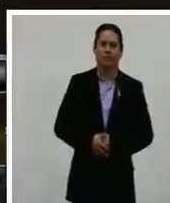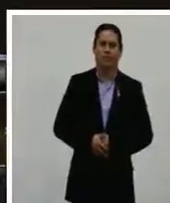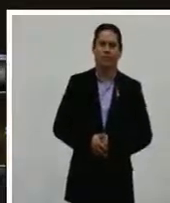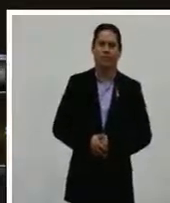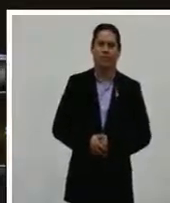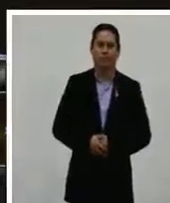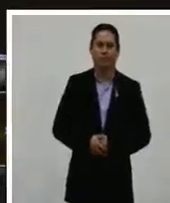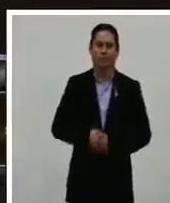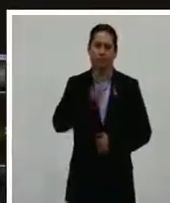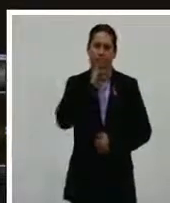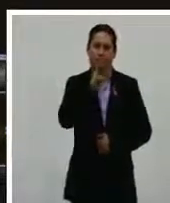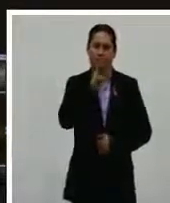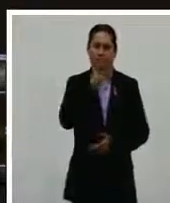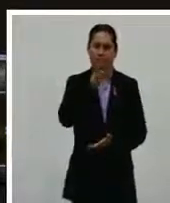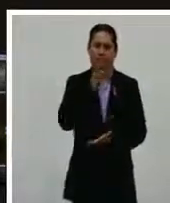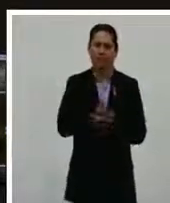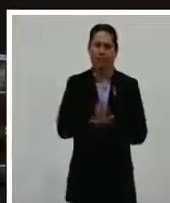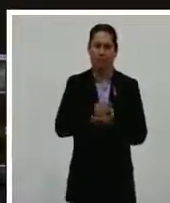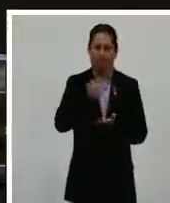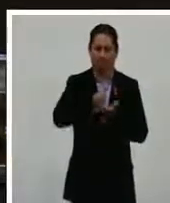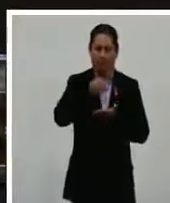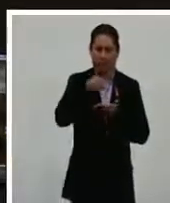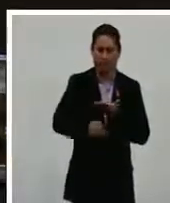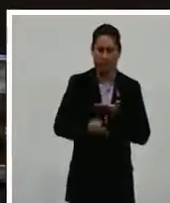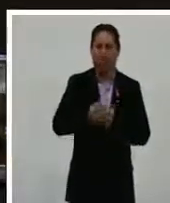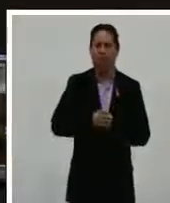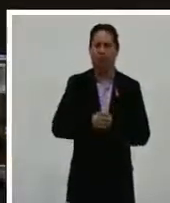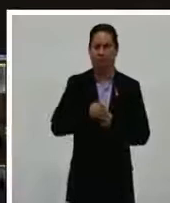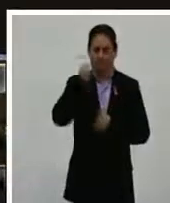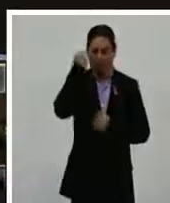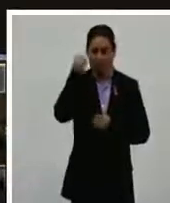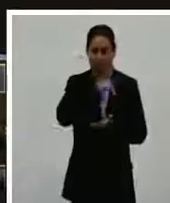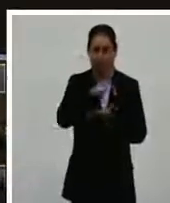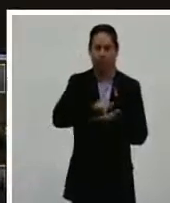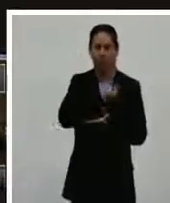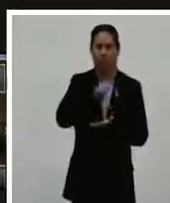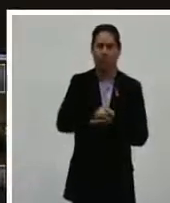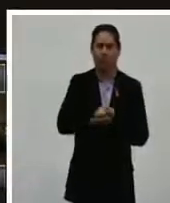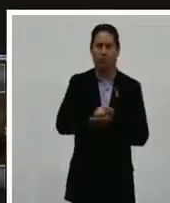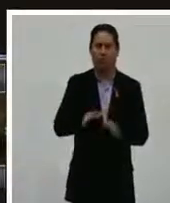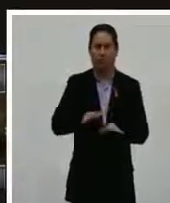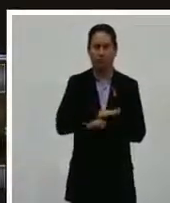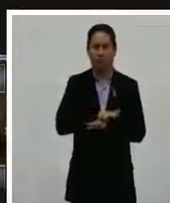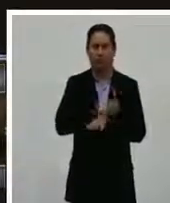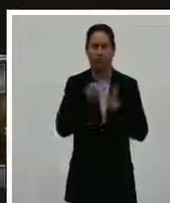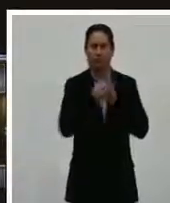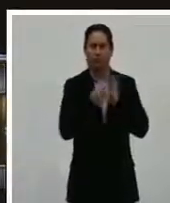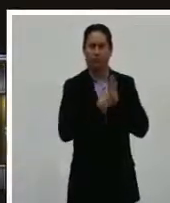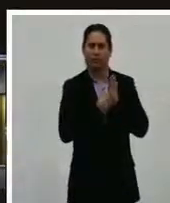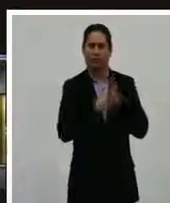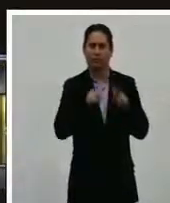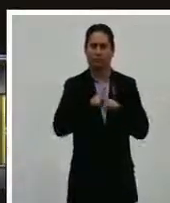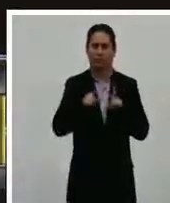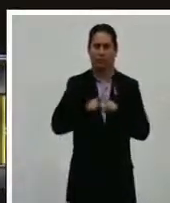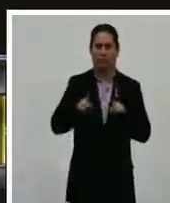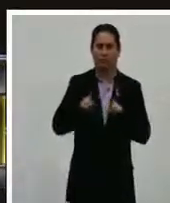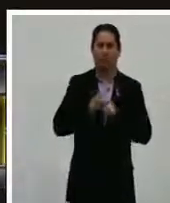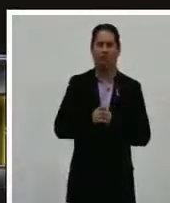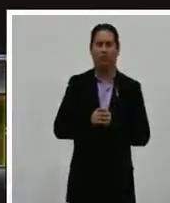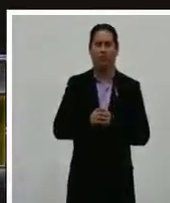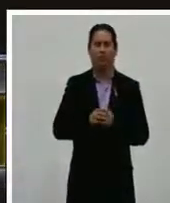resolutivo único es de probarse la iniciativa de decreto por el que se reforman y adicionan diversas disposiciones